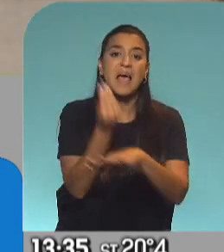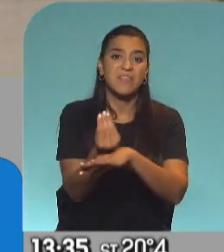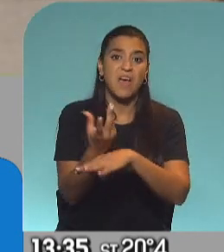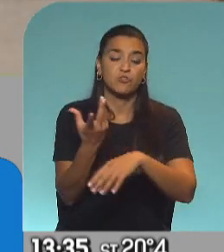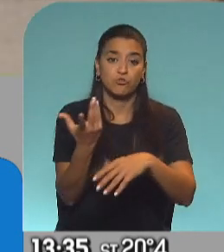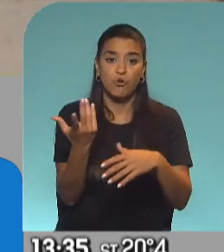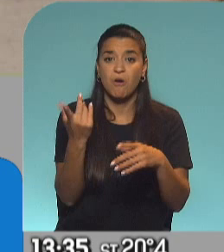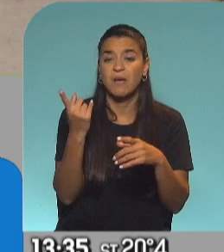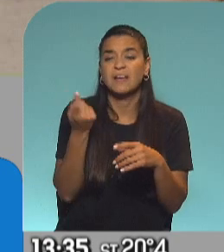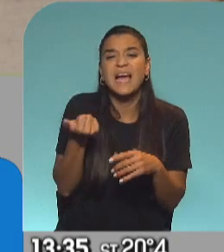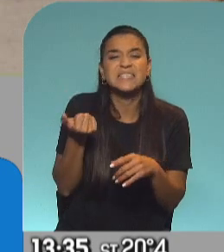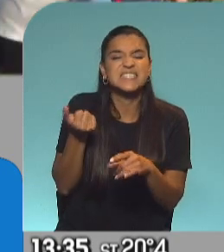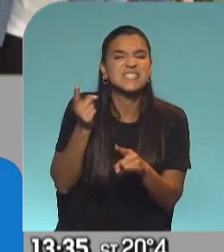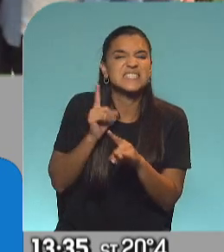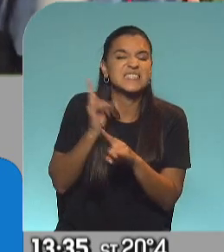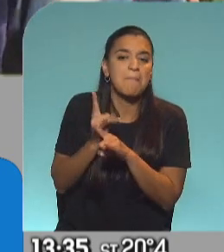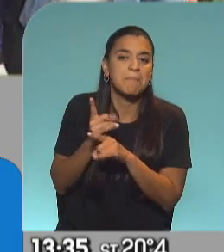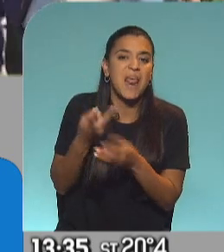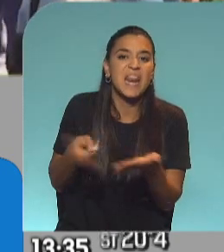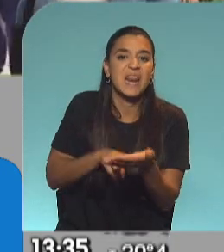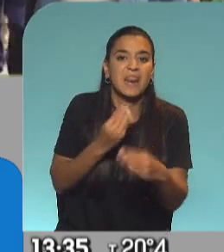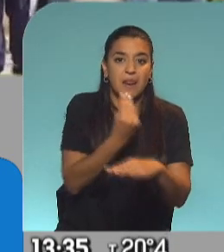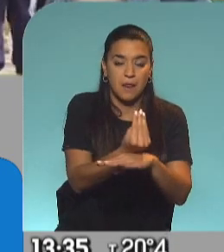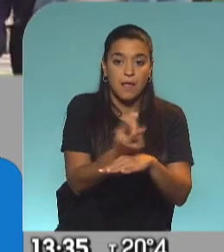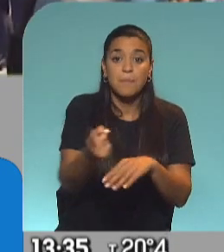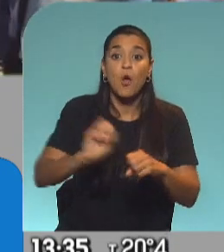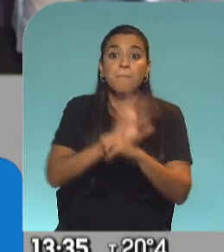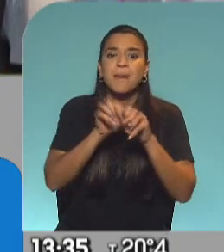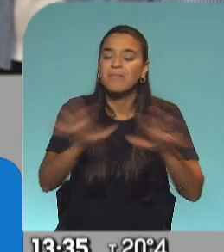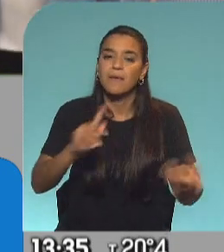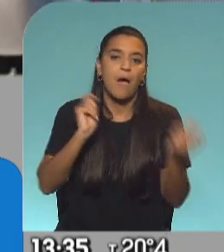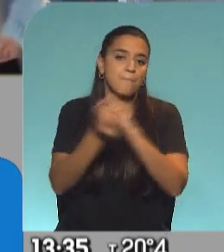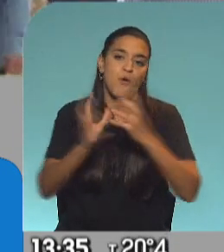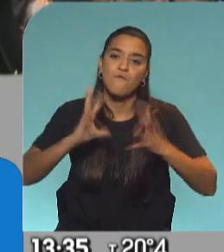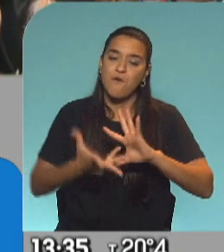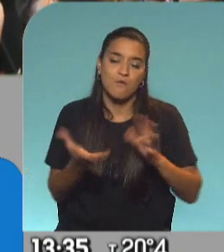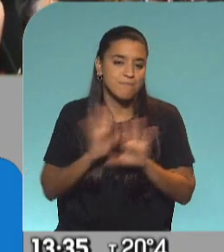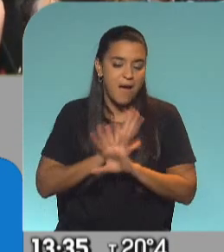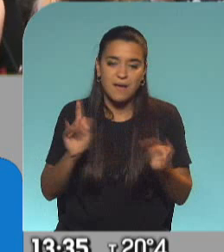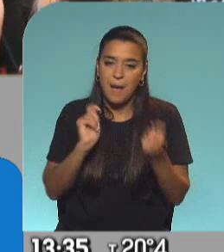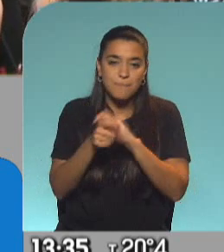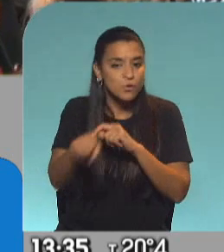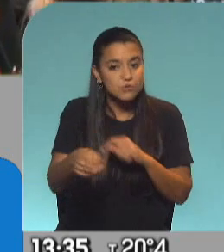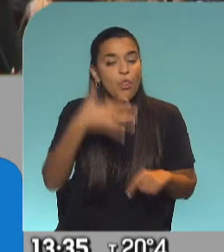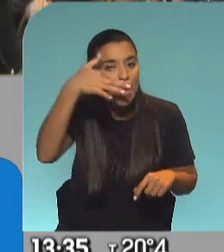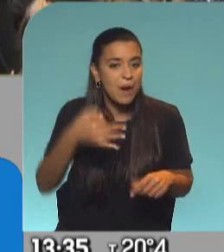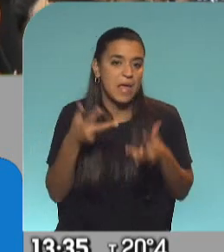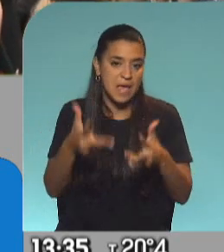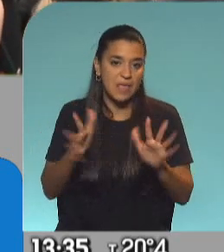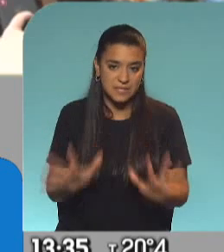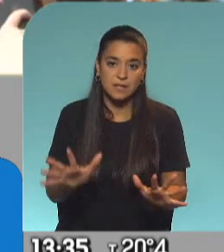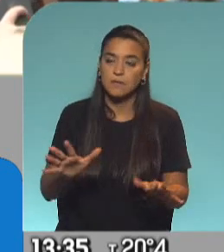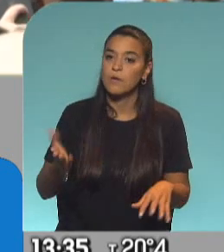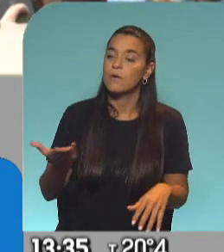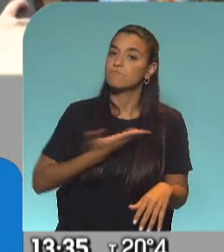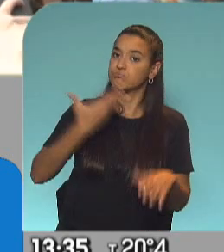poder, que casi siempre es reelecto. La pandemia realmente cambió las reglas del juego. En esto hay que ser honesto, que hubo un